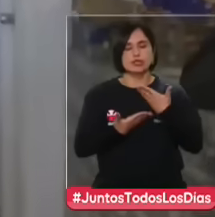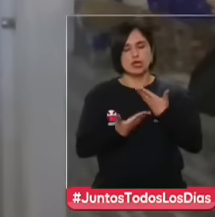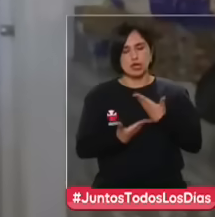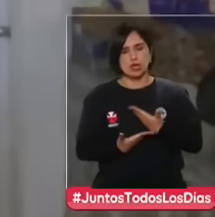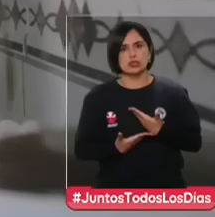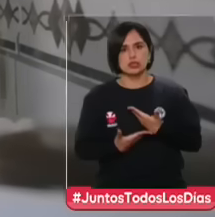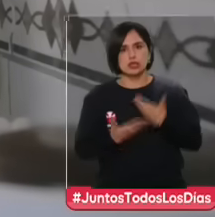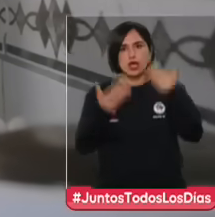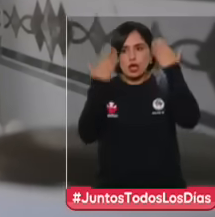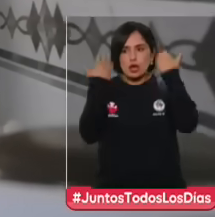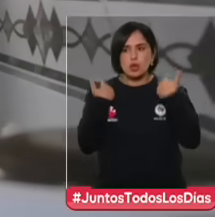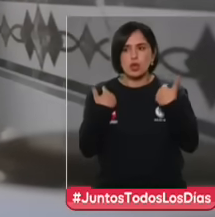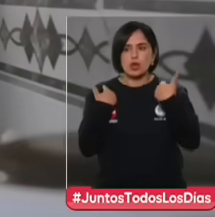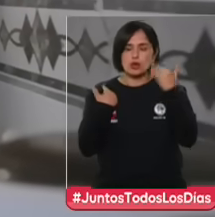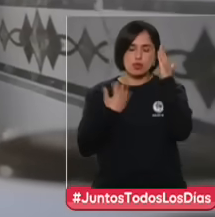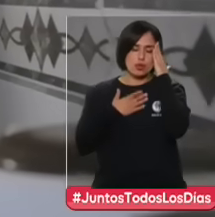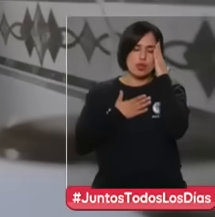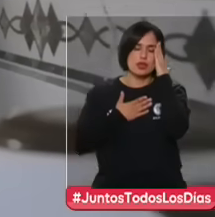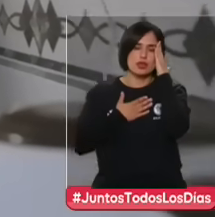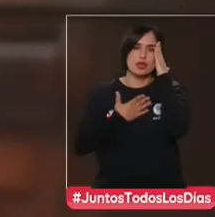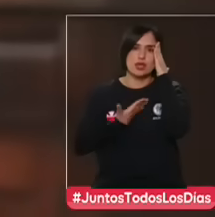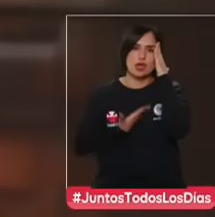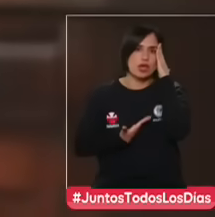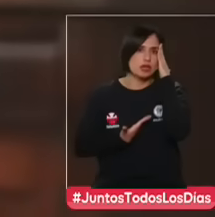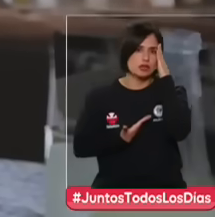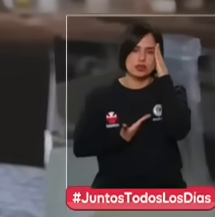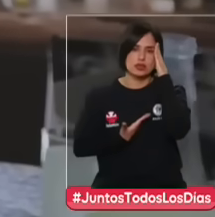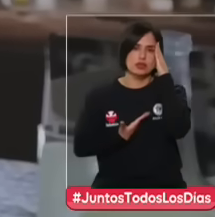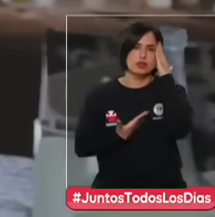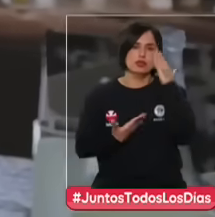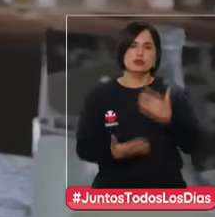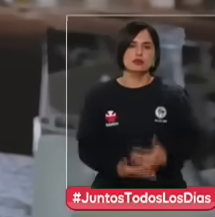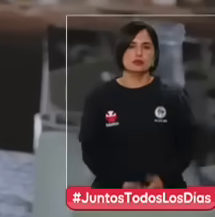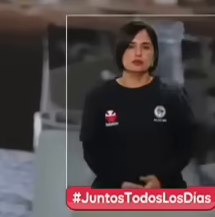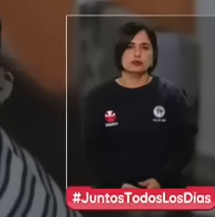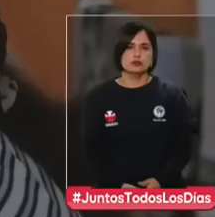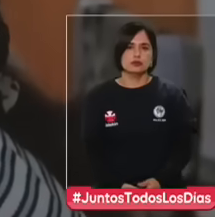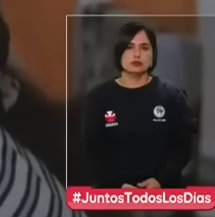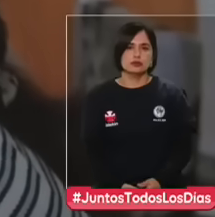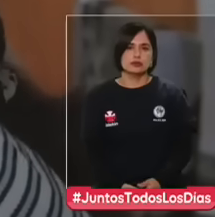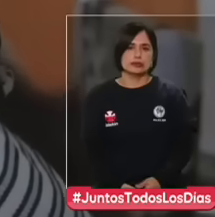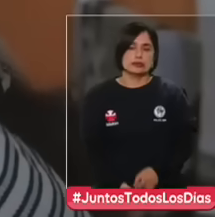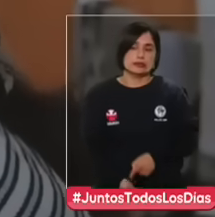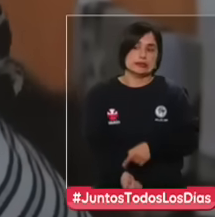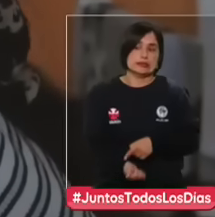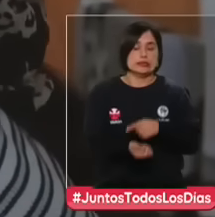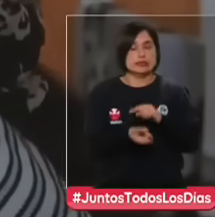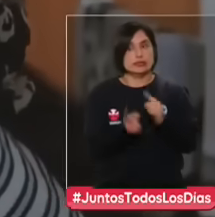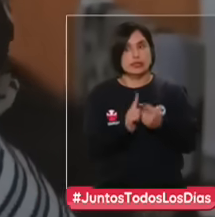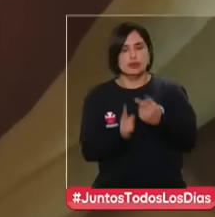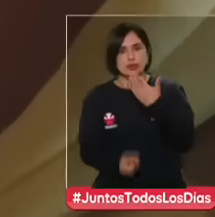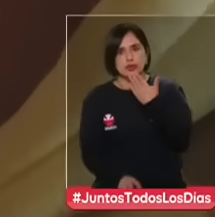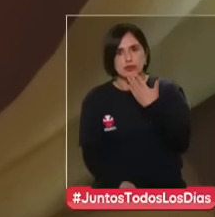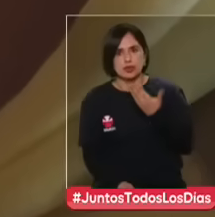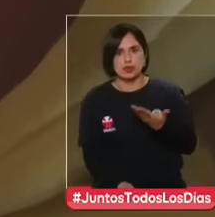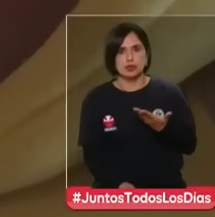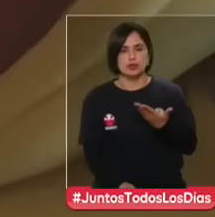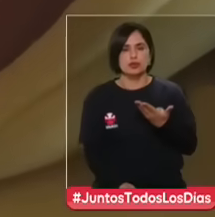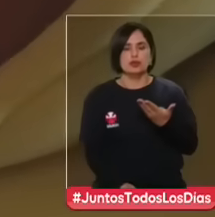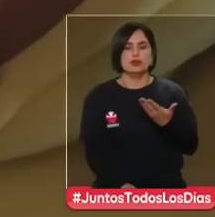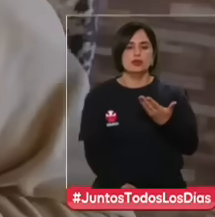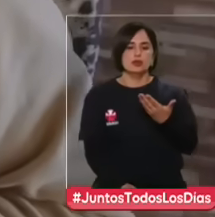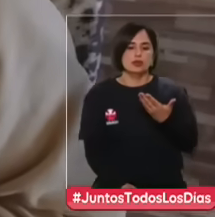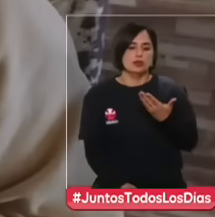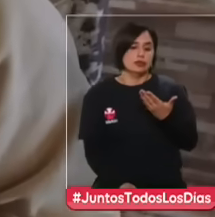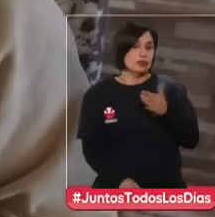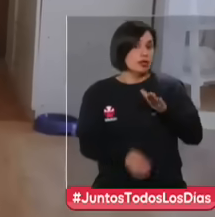Cansa el cuerpo y la mente, es desgastante. El genio va pasando a la cuenta también. Y eso de